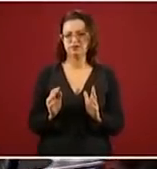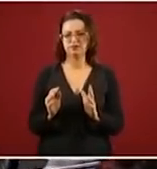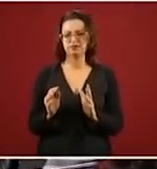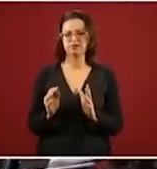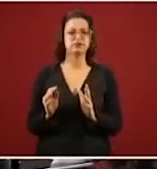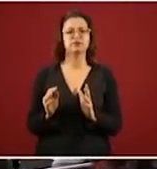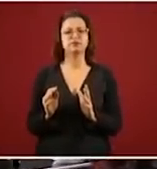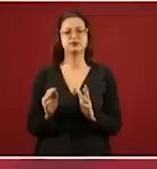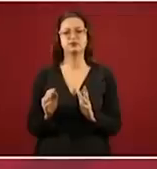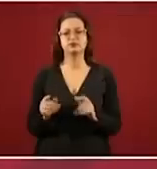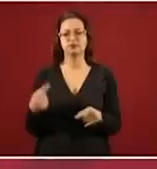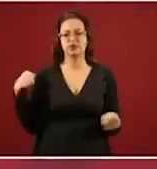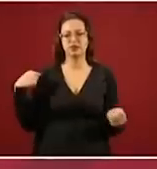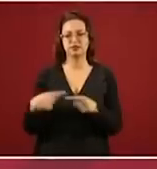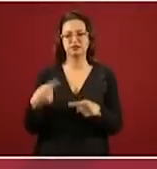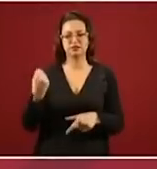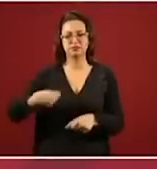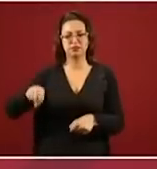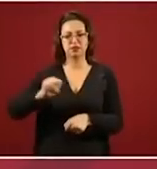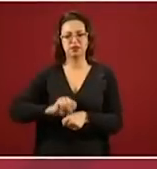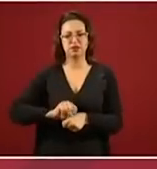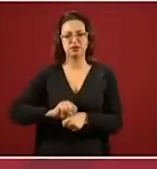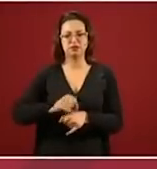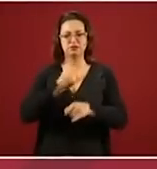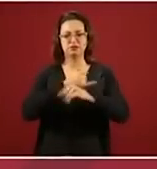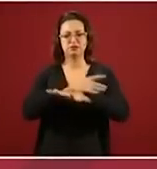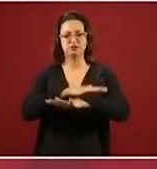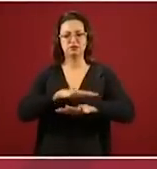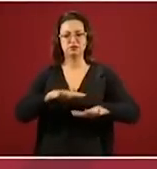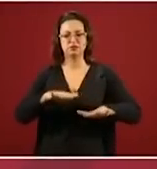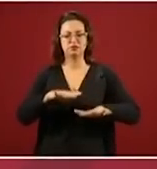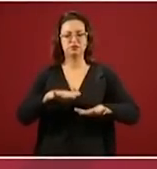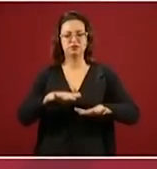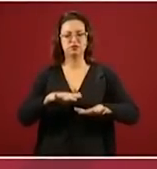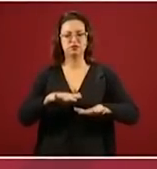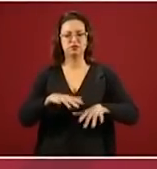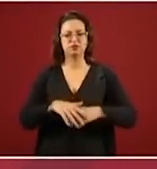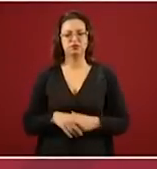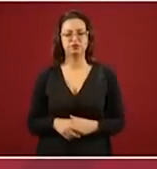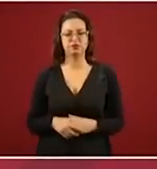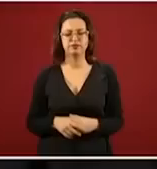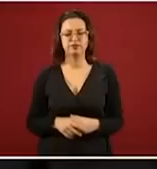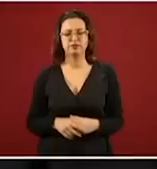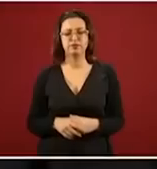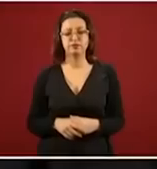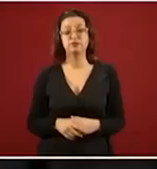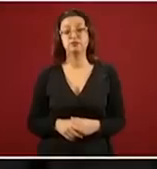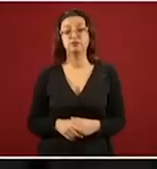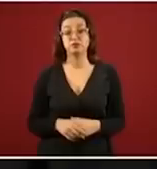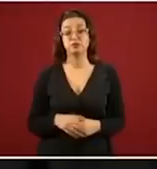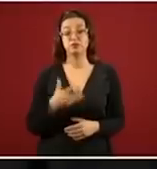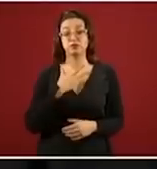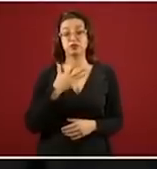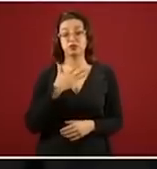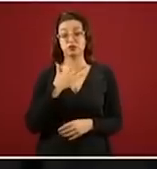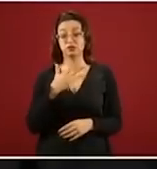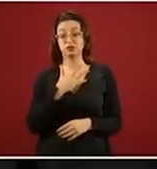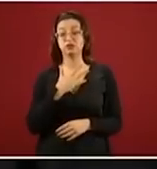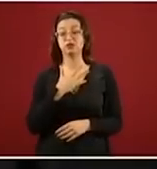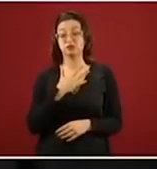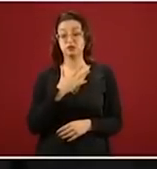de esta semana sobre propiedades en